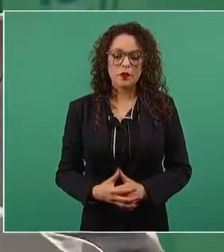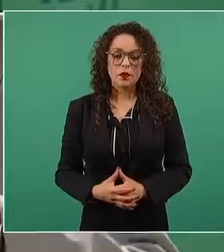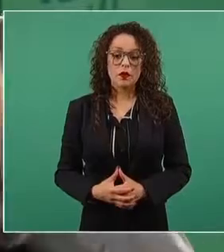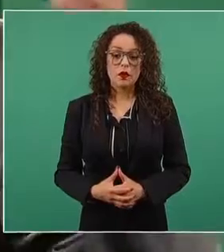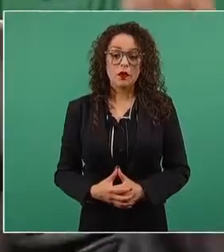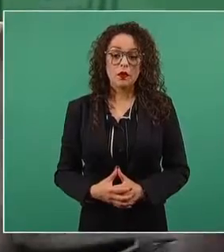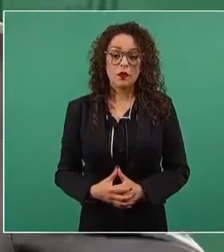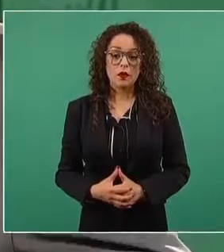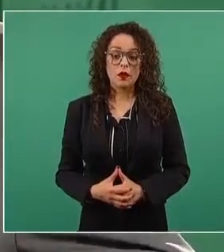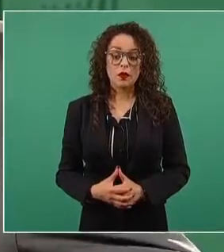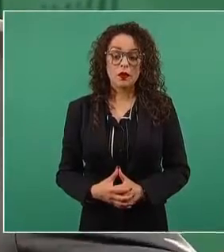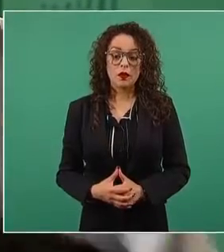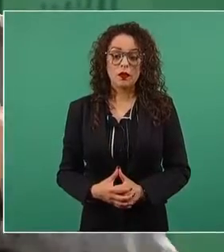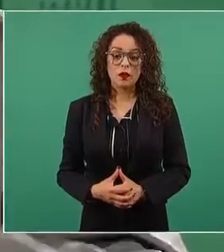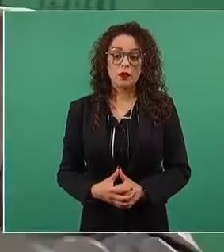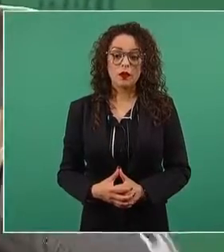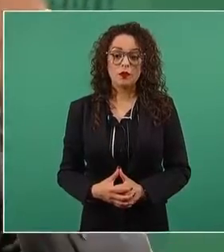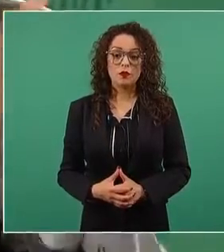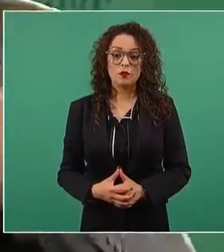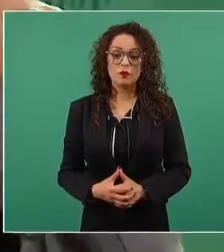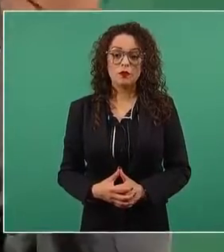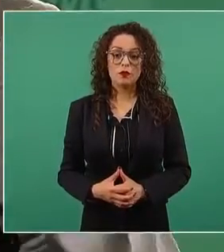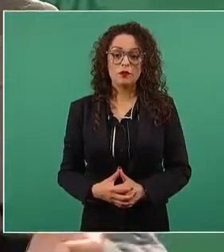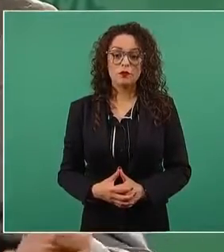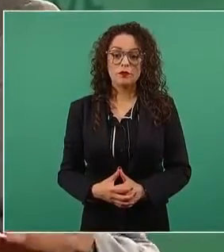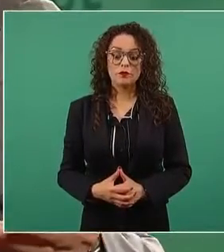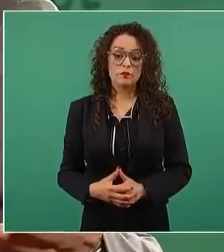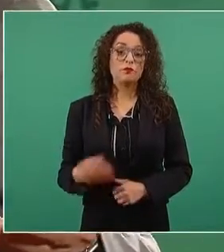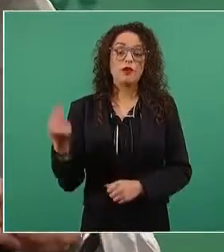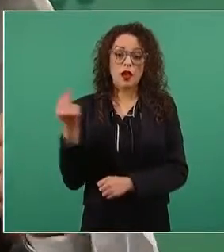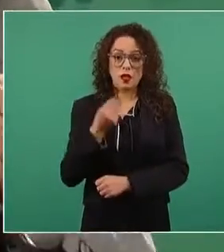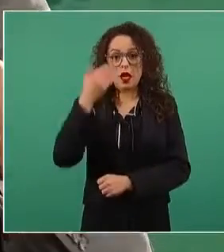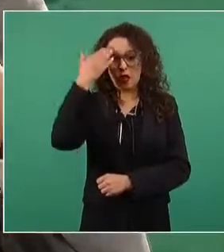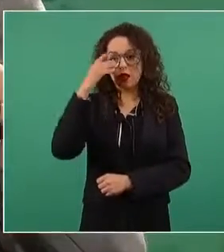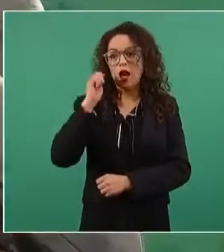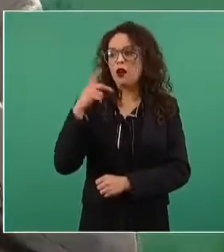Tiene que intervenir, que está haciendo la investigación